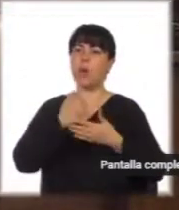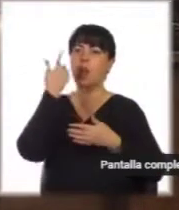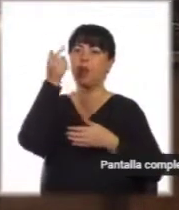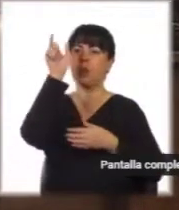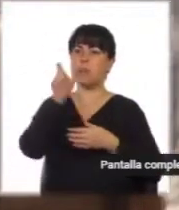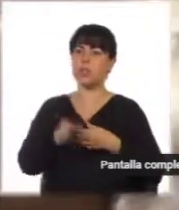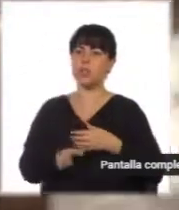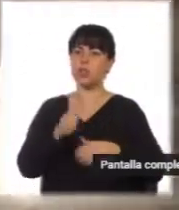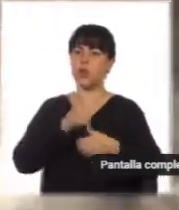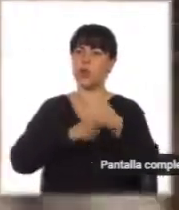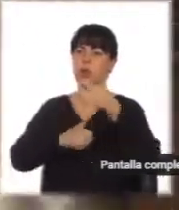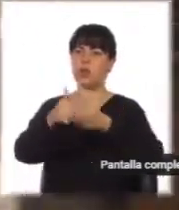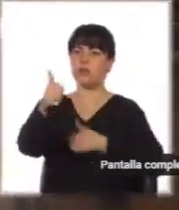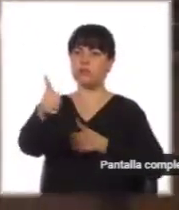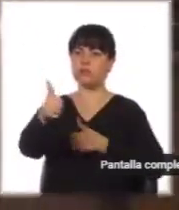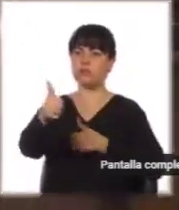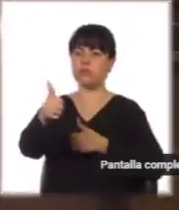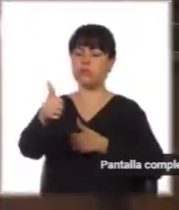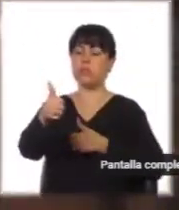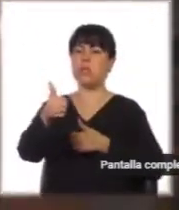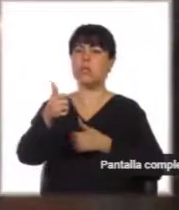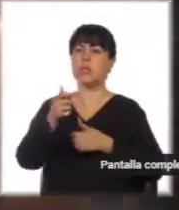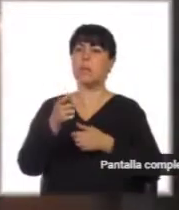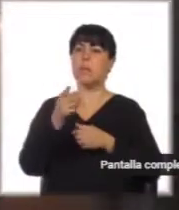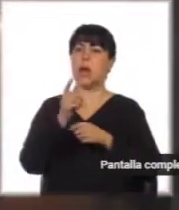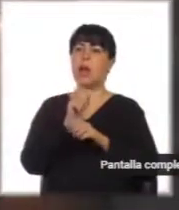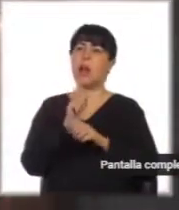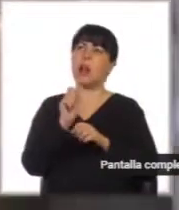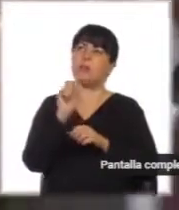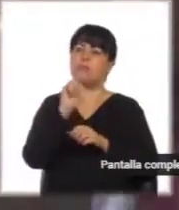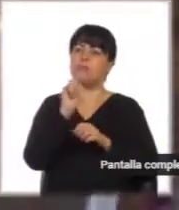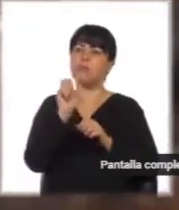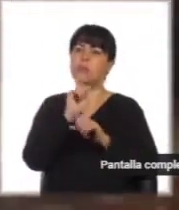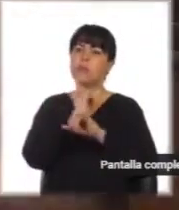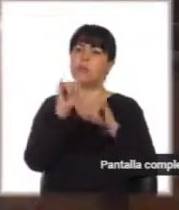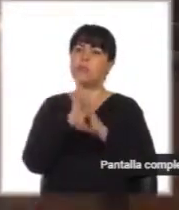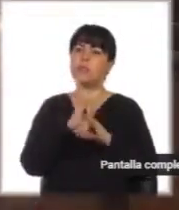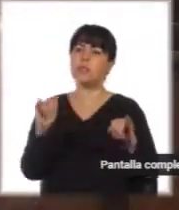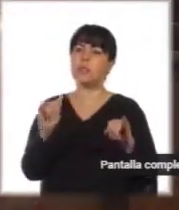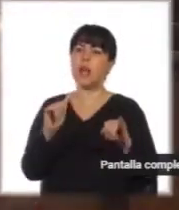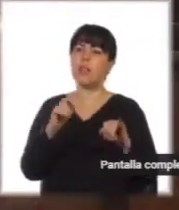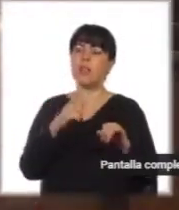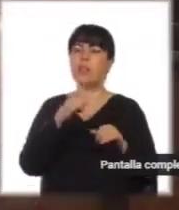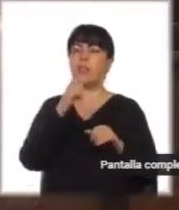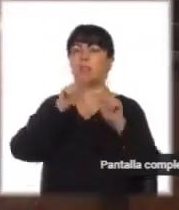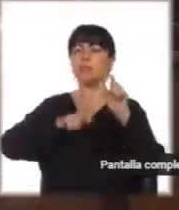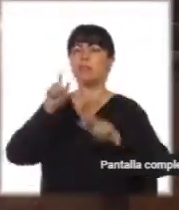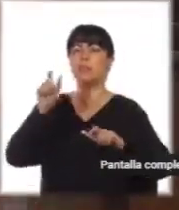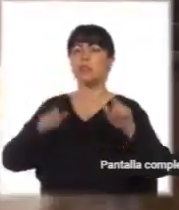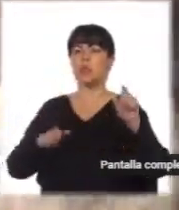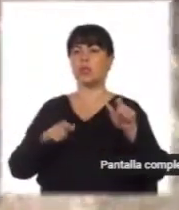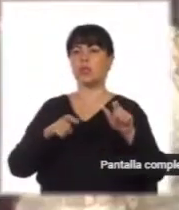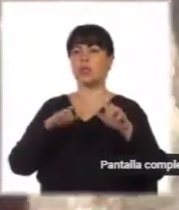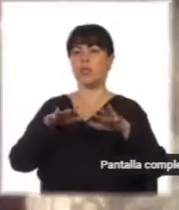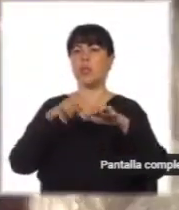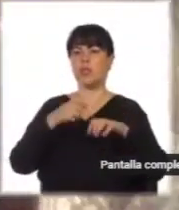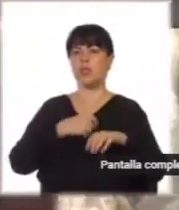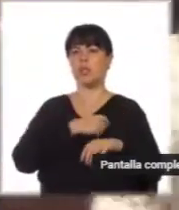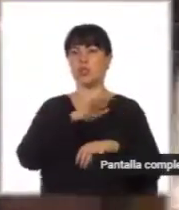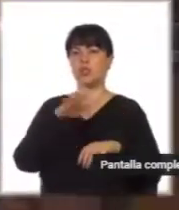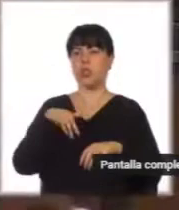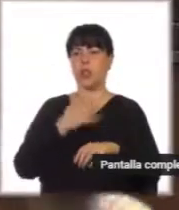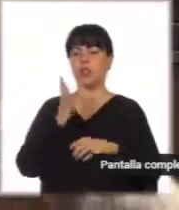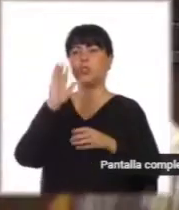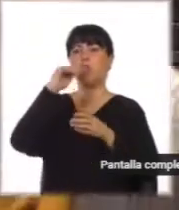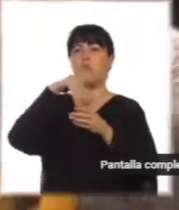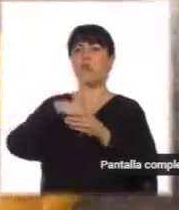búsqueda efectiva de la pública felicidad ciudadana. Es por ello que voto con orgullo y